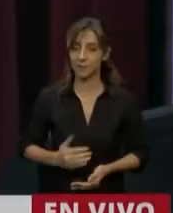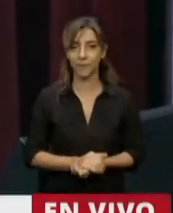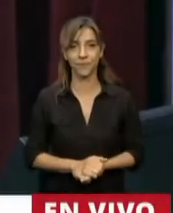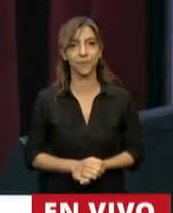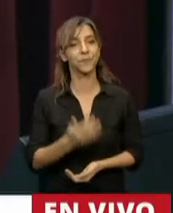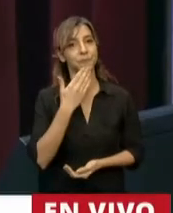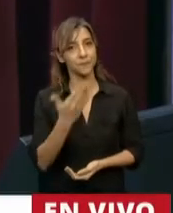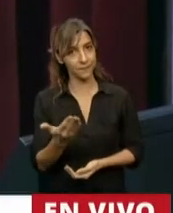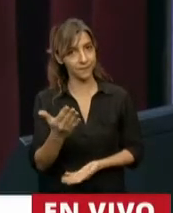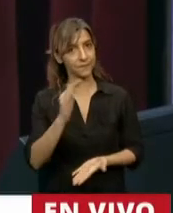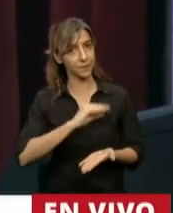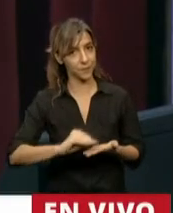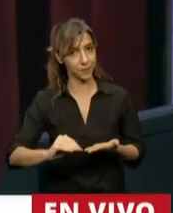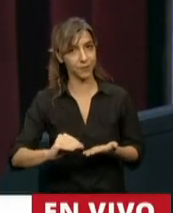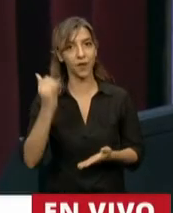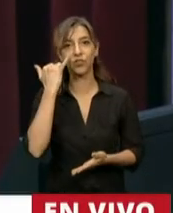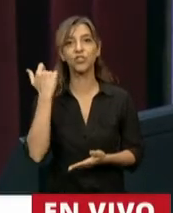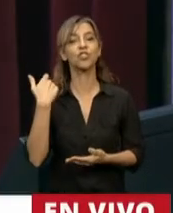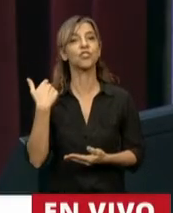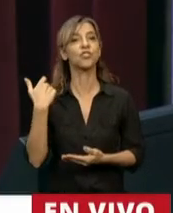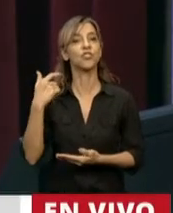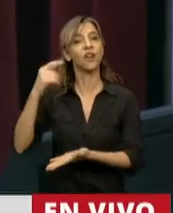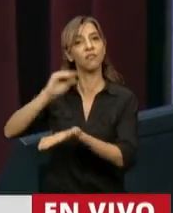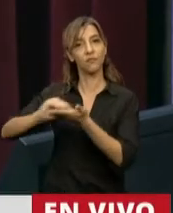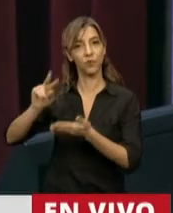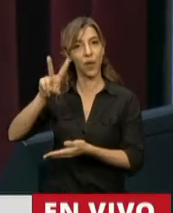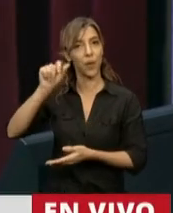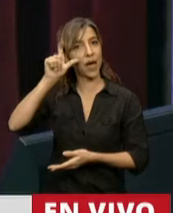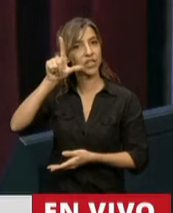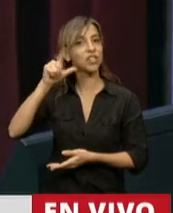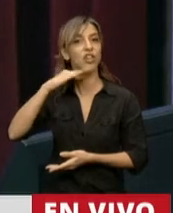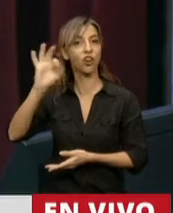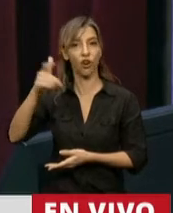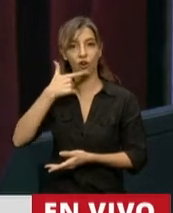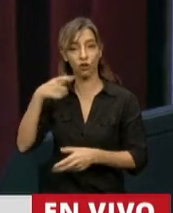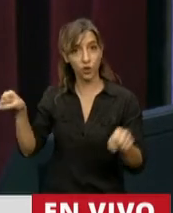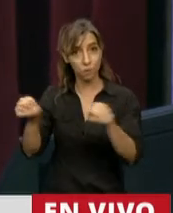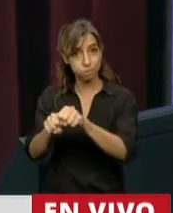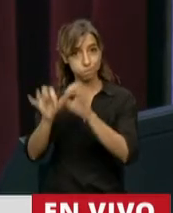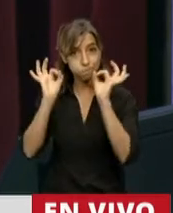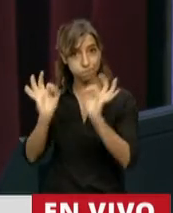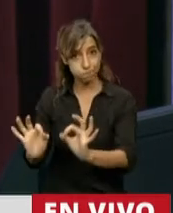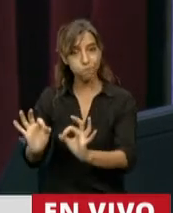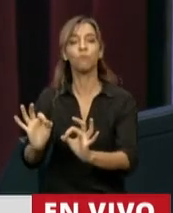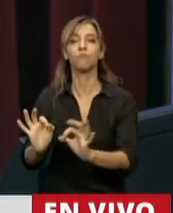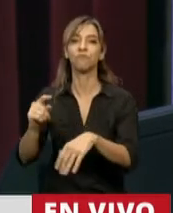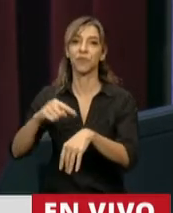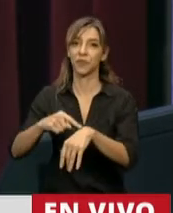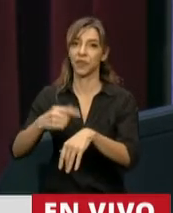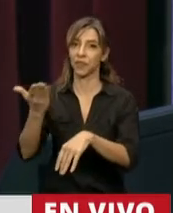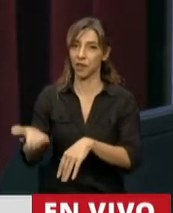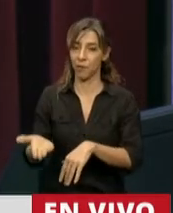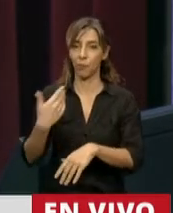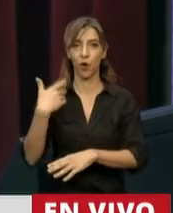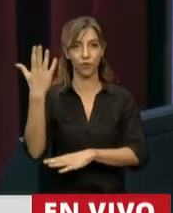Hemos restablecido la conexión con la diputada Fernanda Vallejos, así que tiene su tiempo la